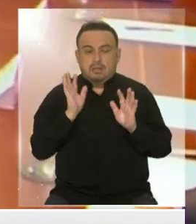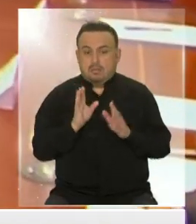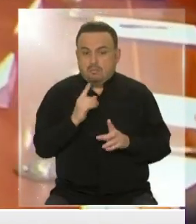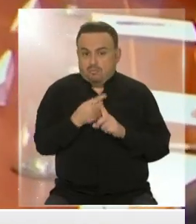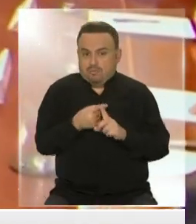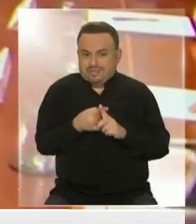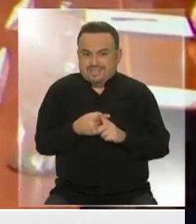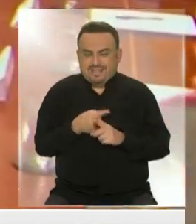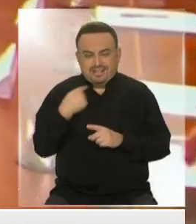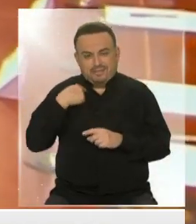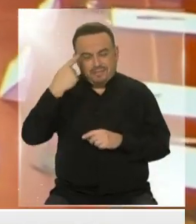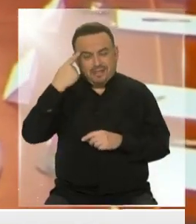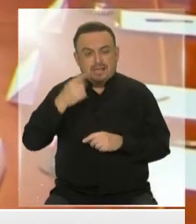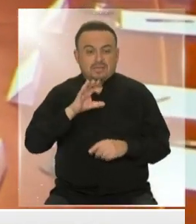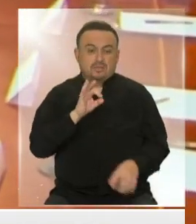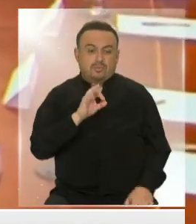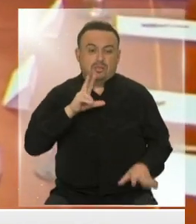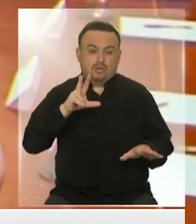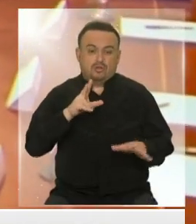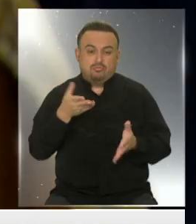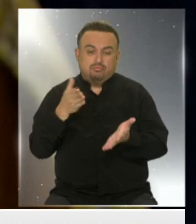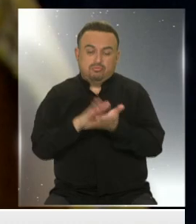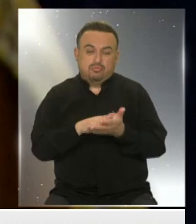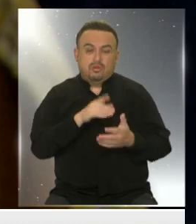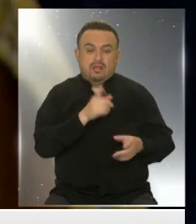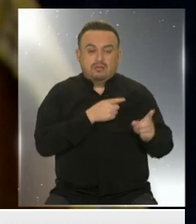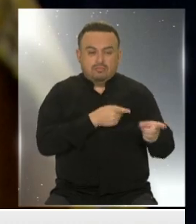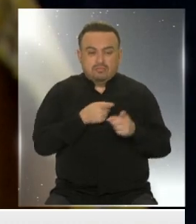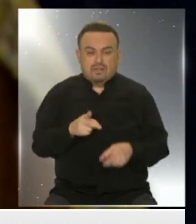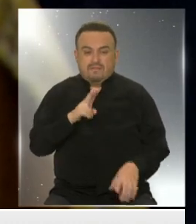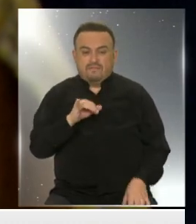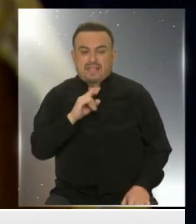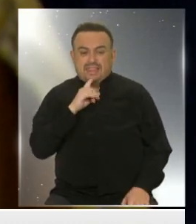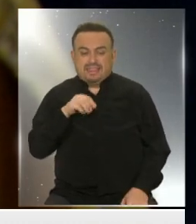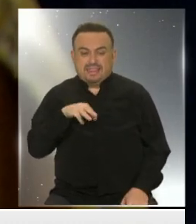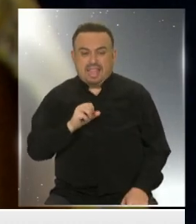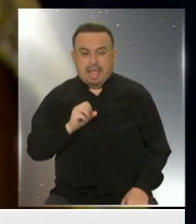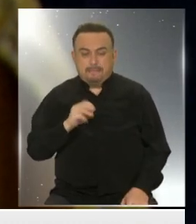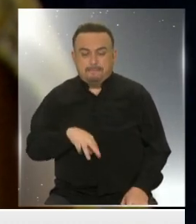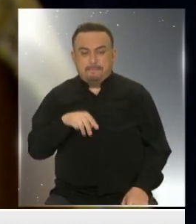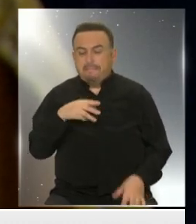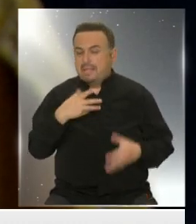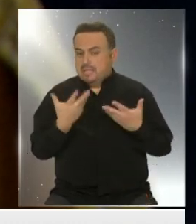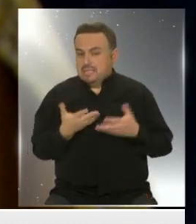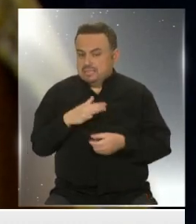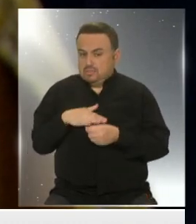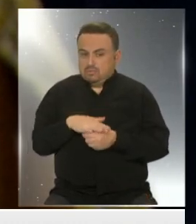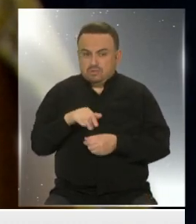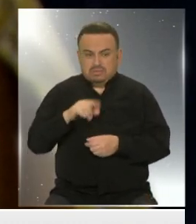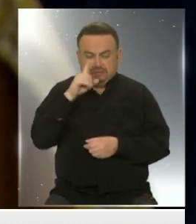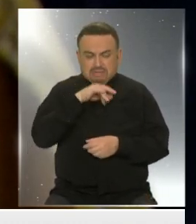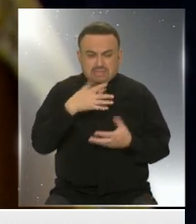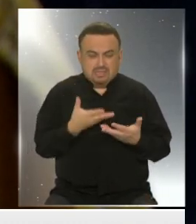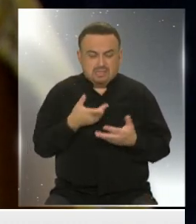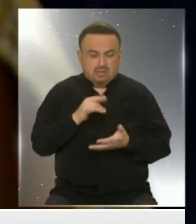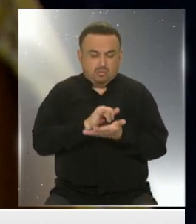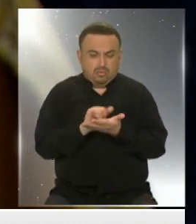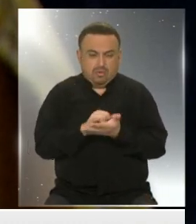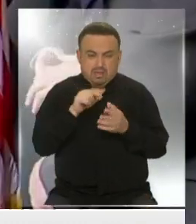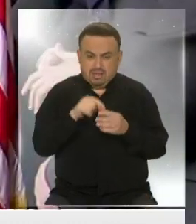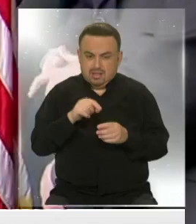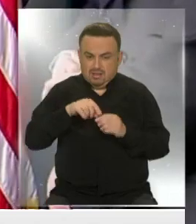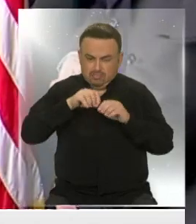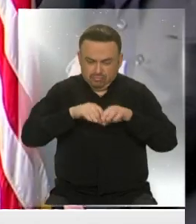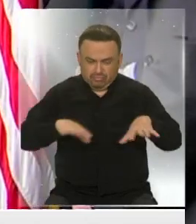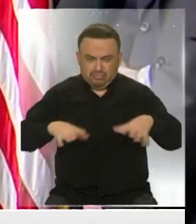o de los 58 mil caídos en la guerra de vietnam en momentos en que la situación sanitaria es compleja sobre todo en nueva york que es el